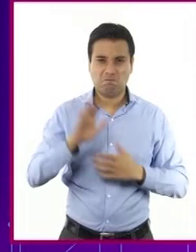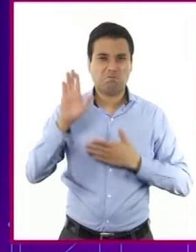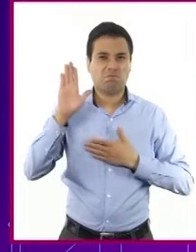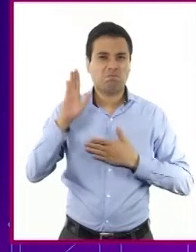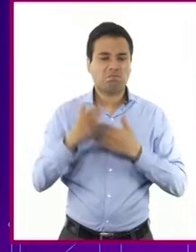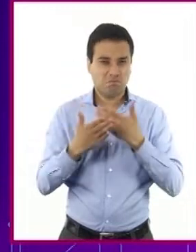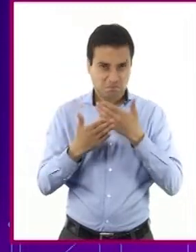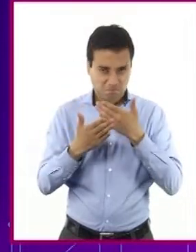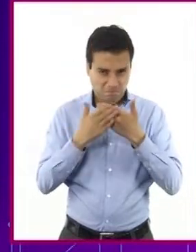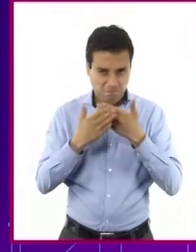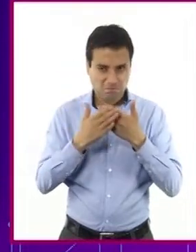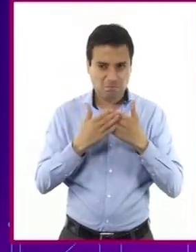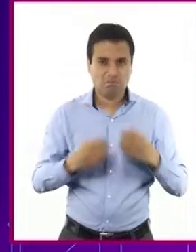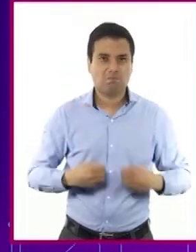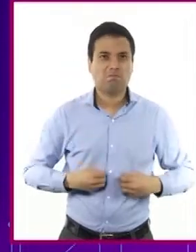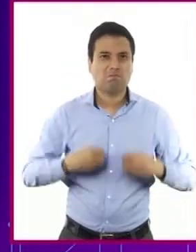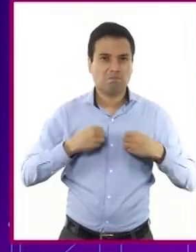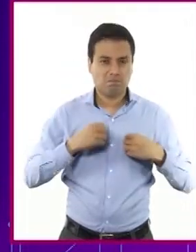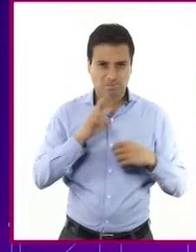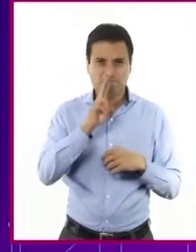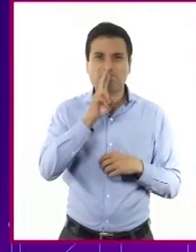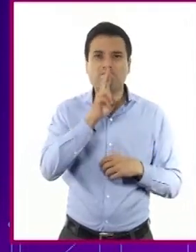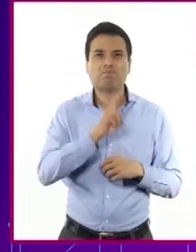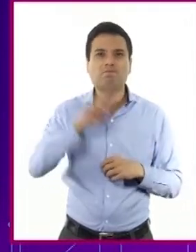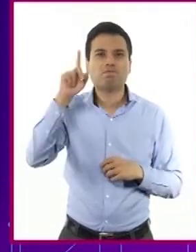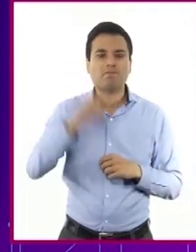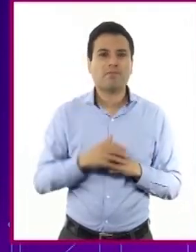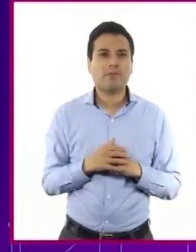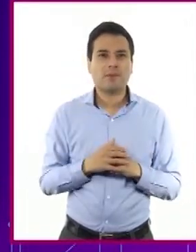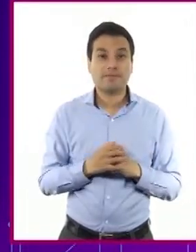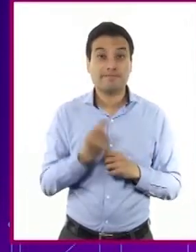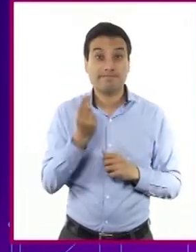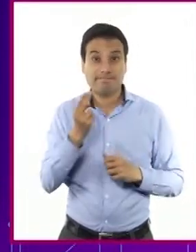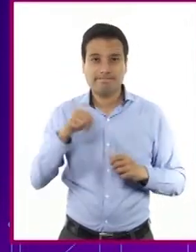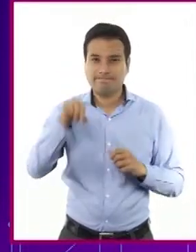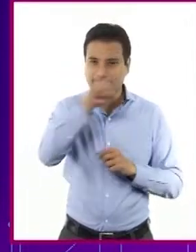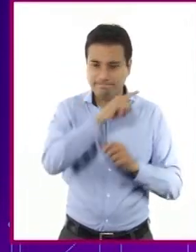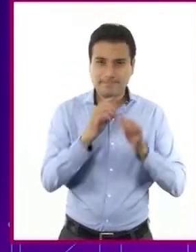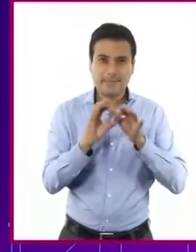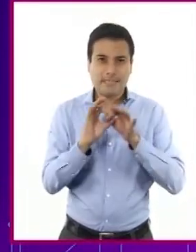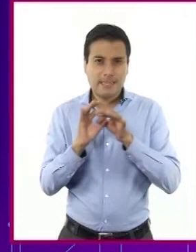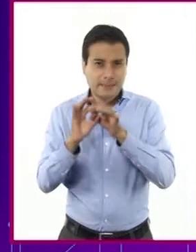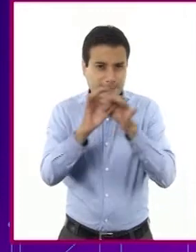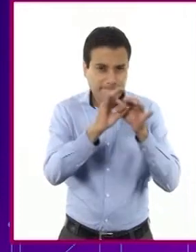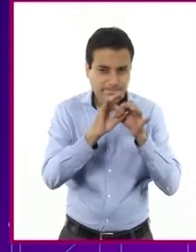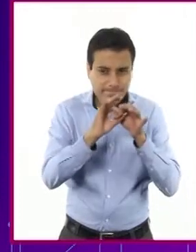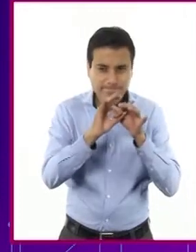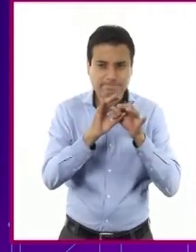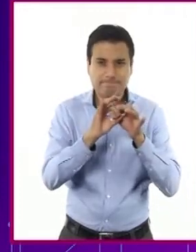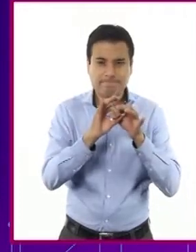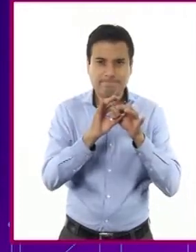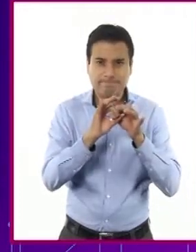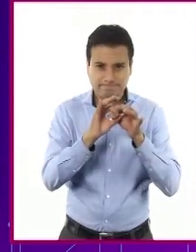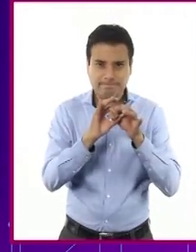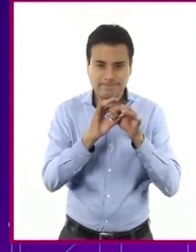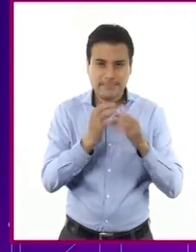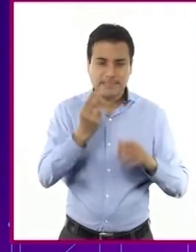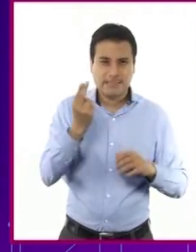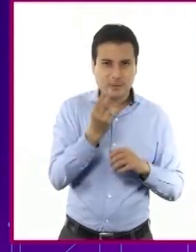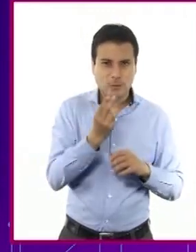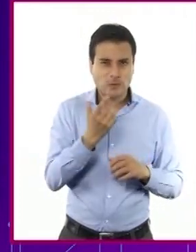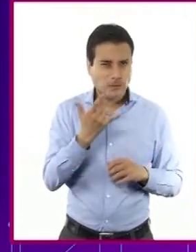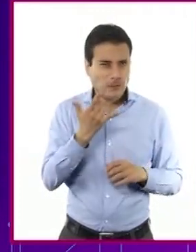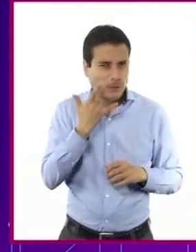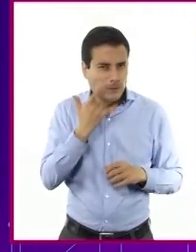cambiar su condición, que requería de la unidad alemana, de la disposición a la lucha.